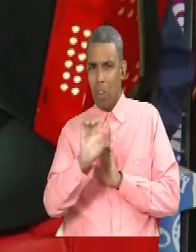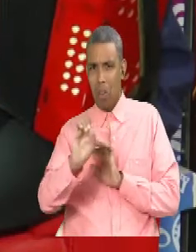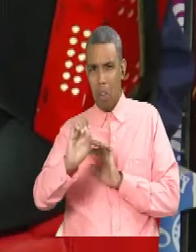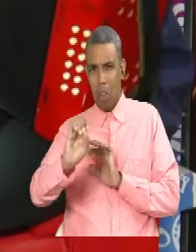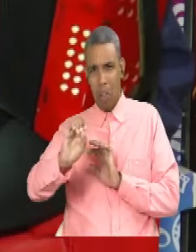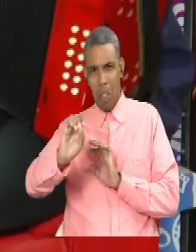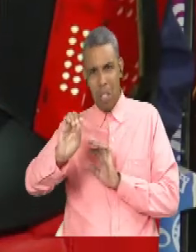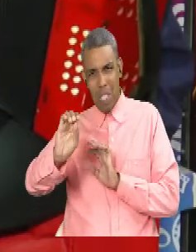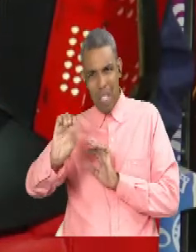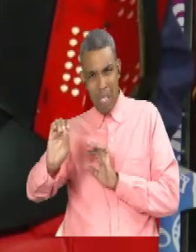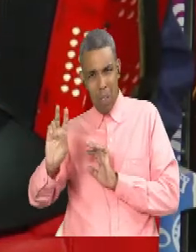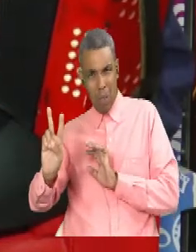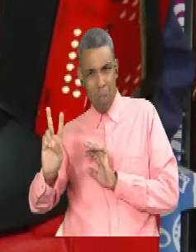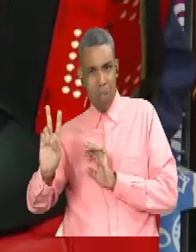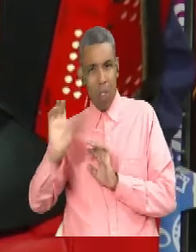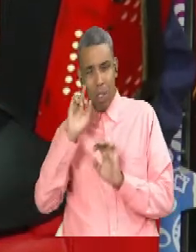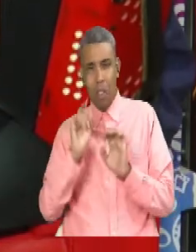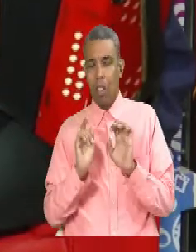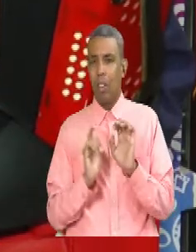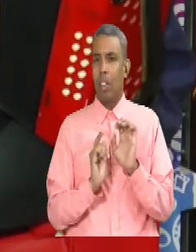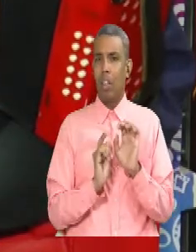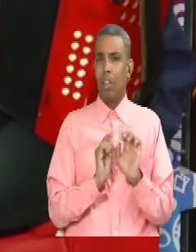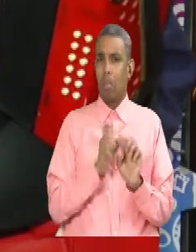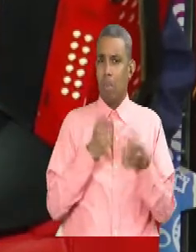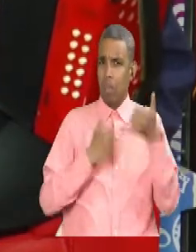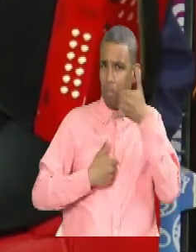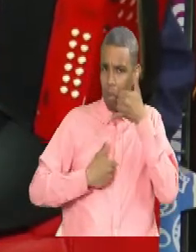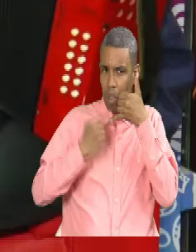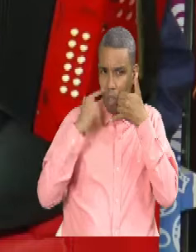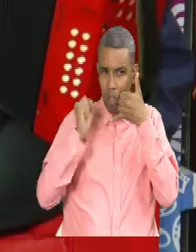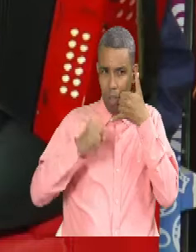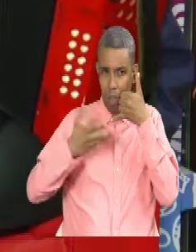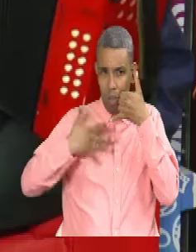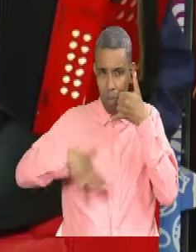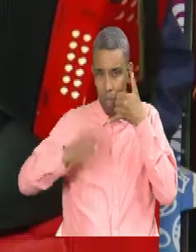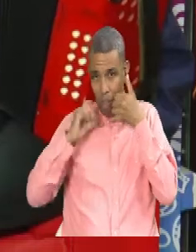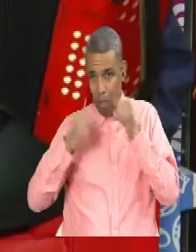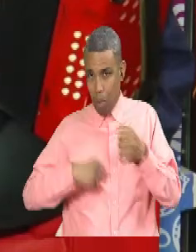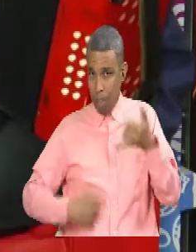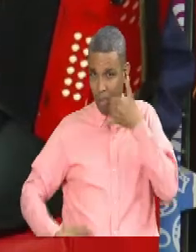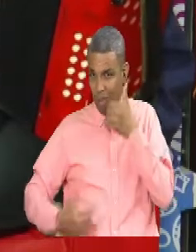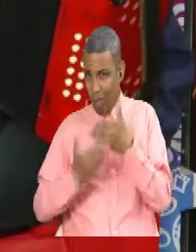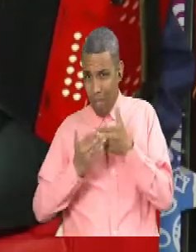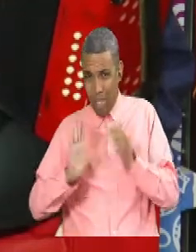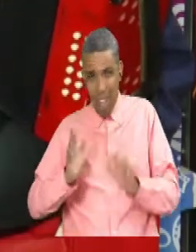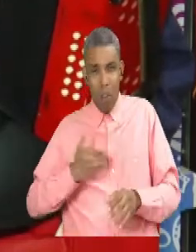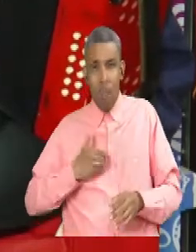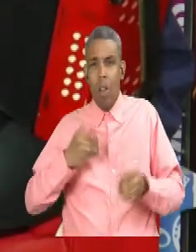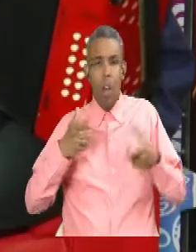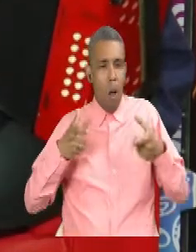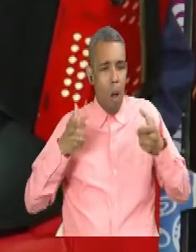contactos 310-203-9170 para cualquier parranda, fiesta, amenizamos lo que sea.